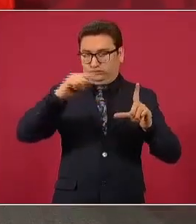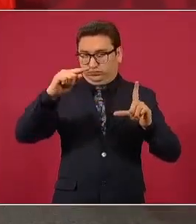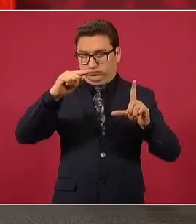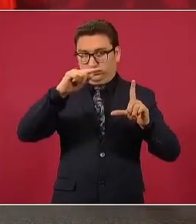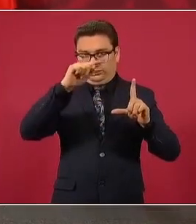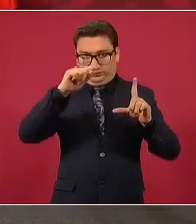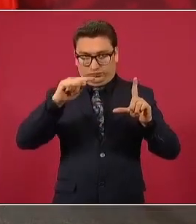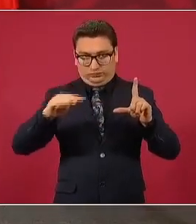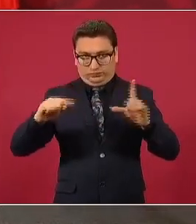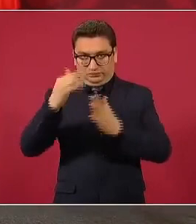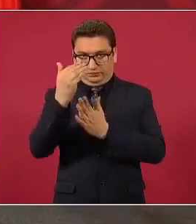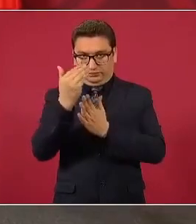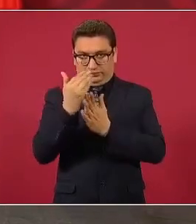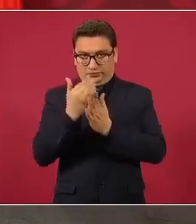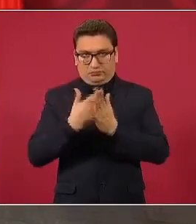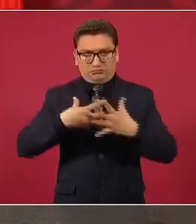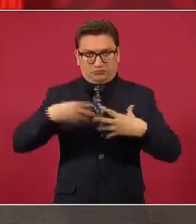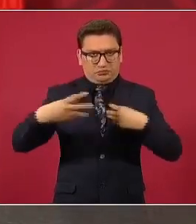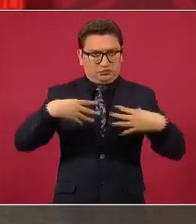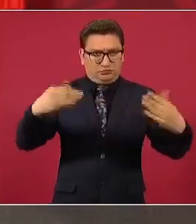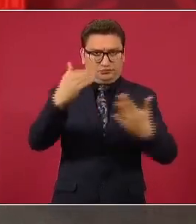contagios y eso